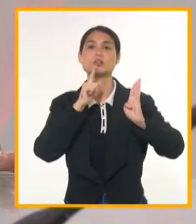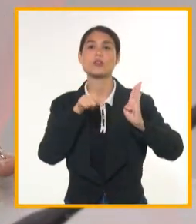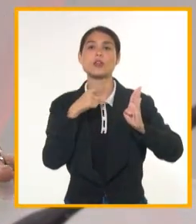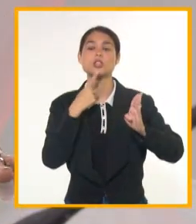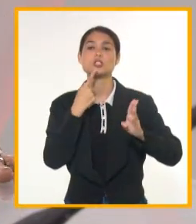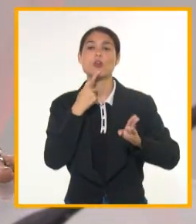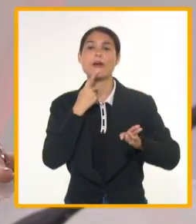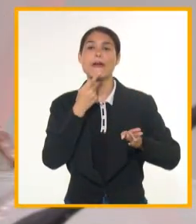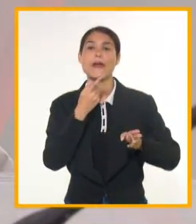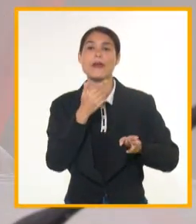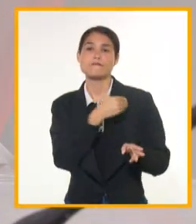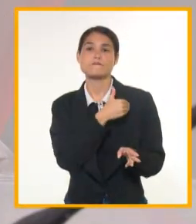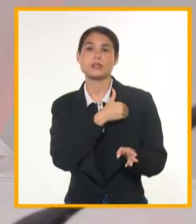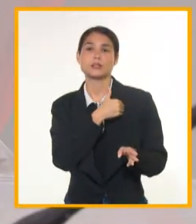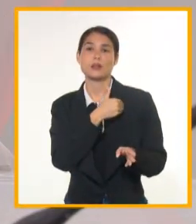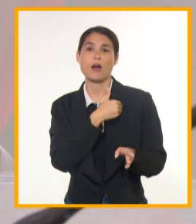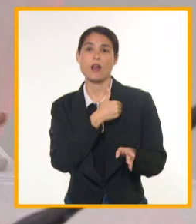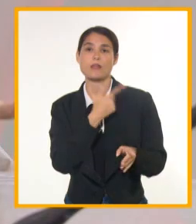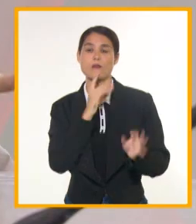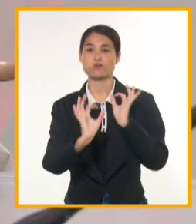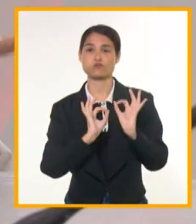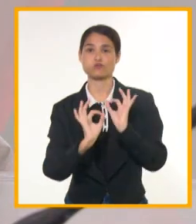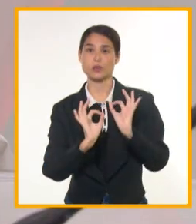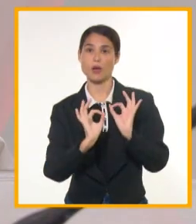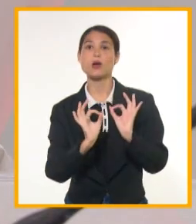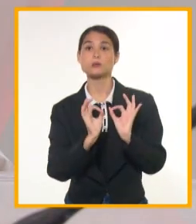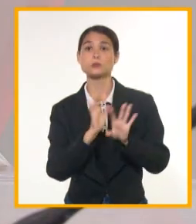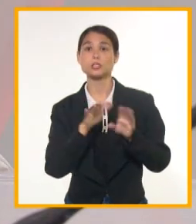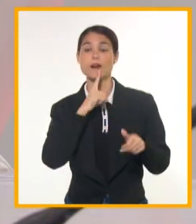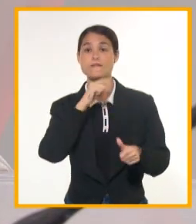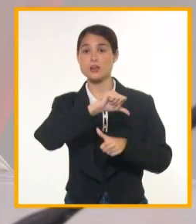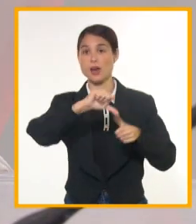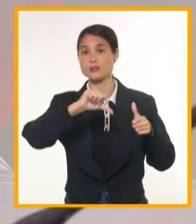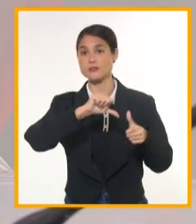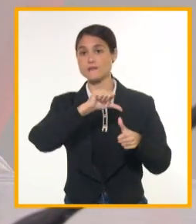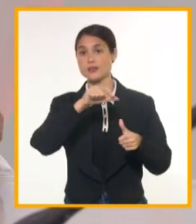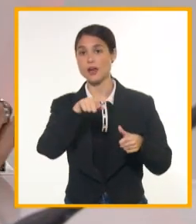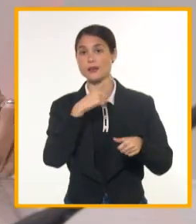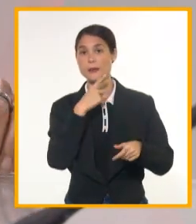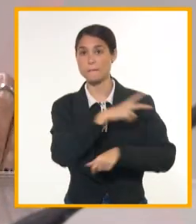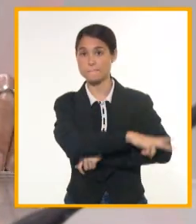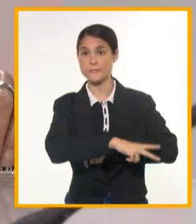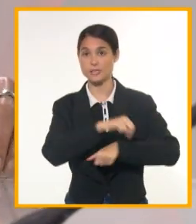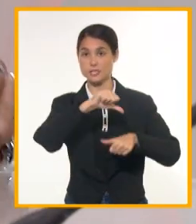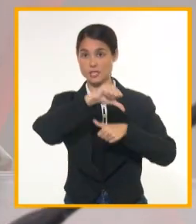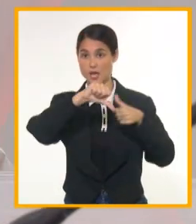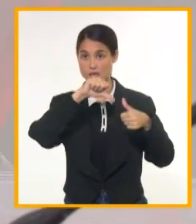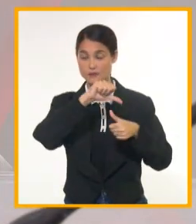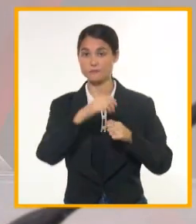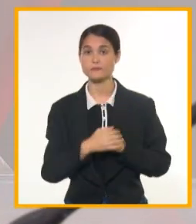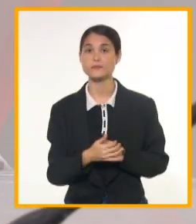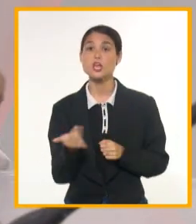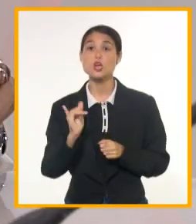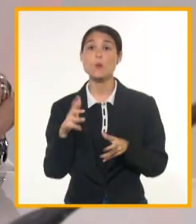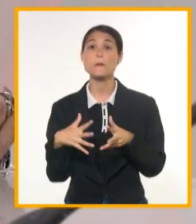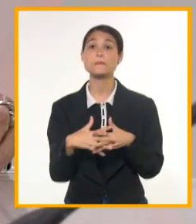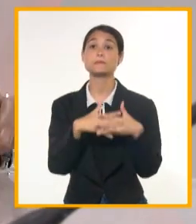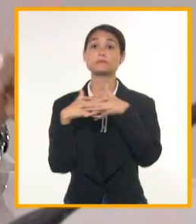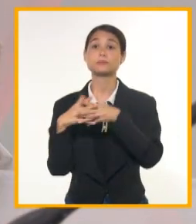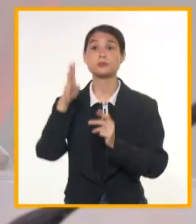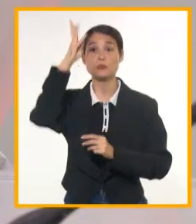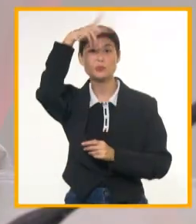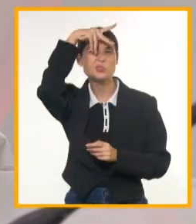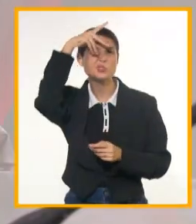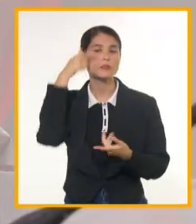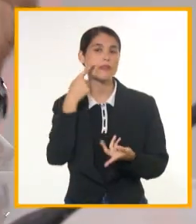países caribeños, entendiendo por seguridad ahí también la visión de la administración Trump en cuanto a la